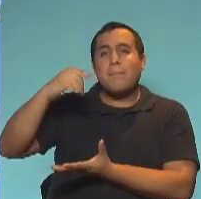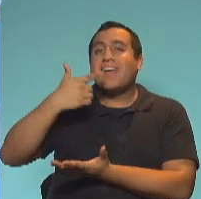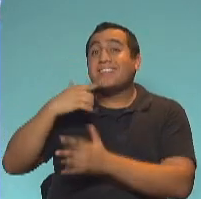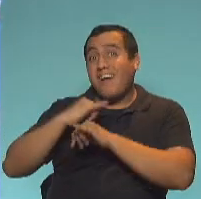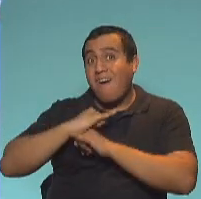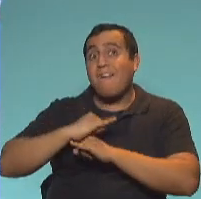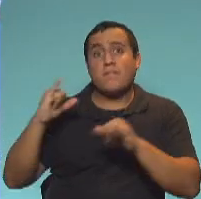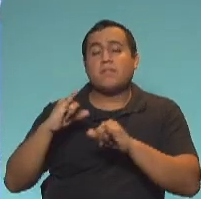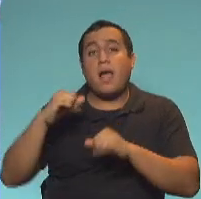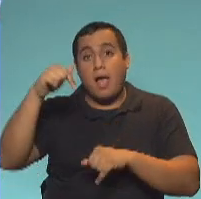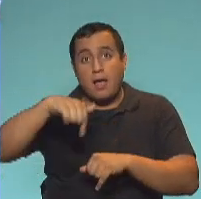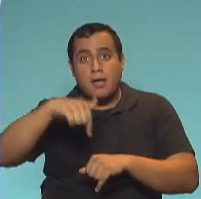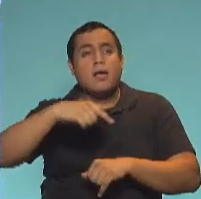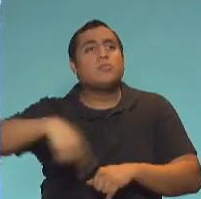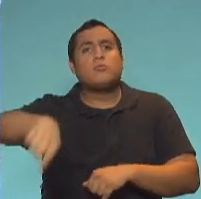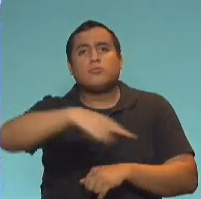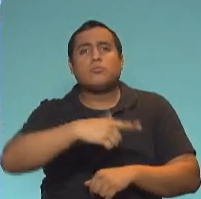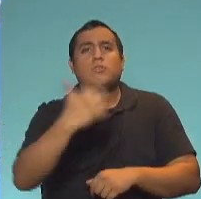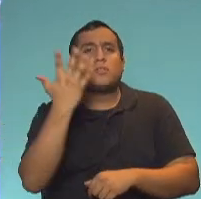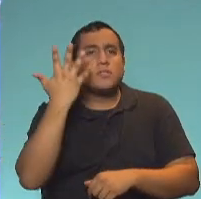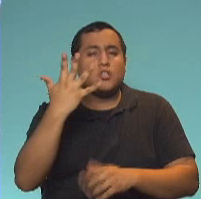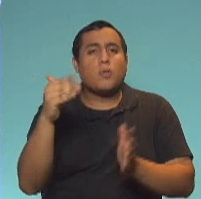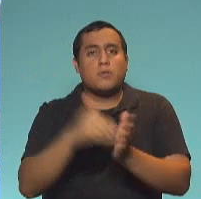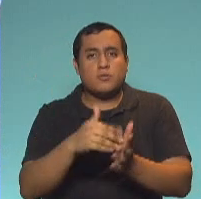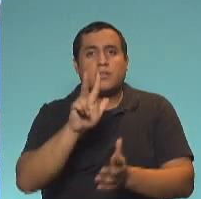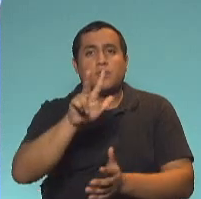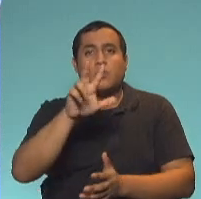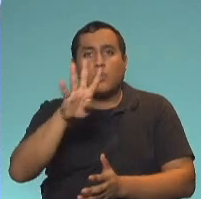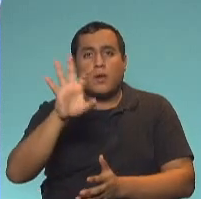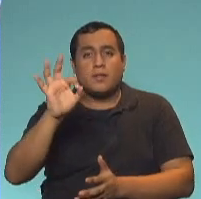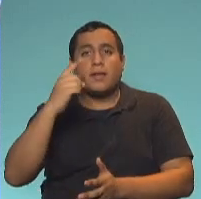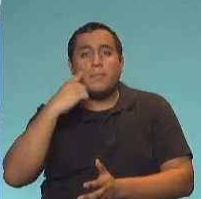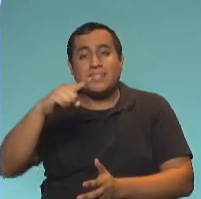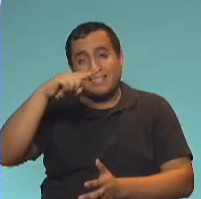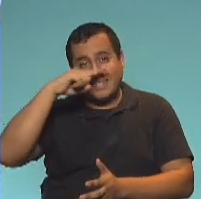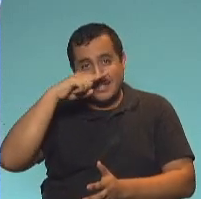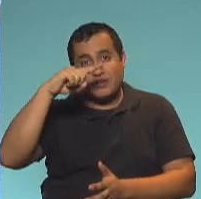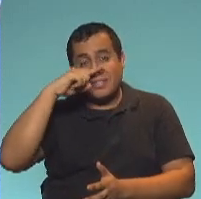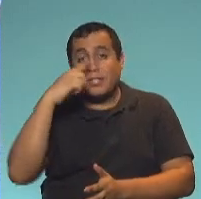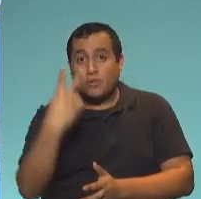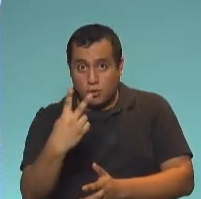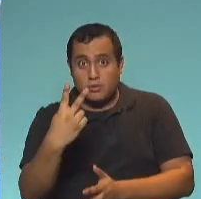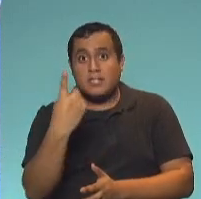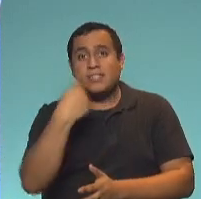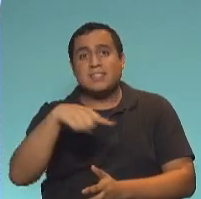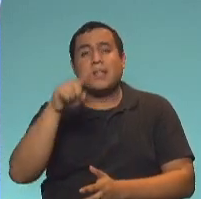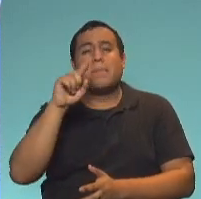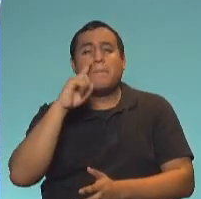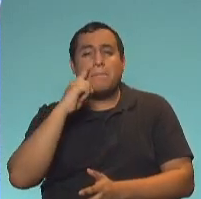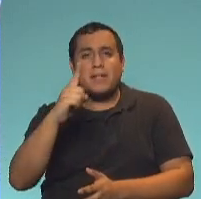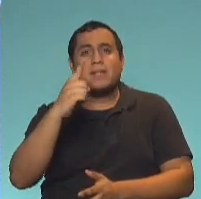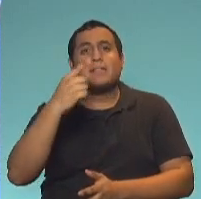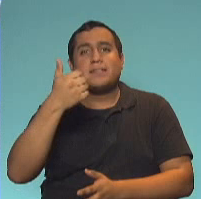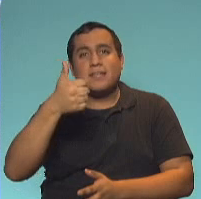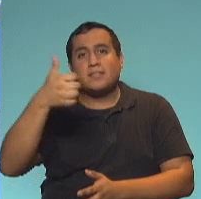tenemos 5 millones 304 mil 772 casos 100 mil 264 de estos